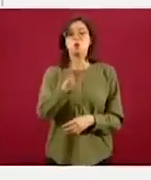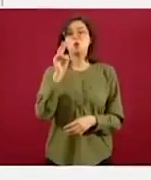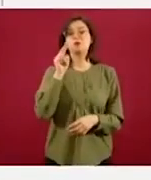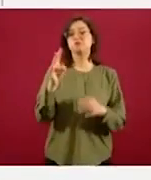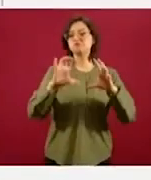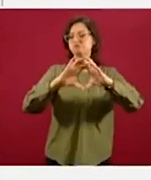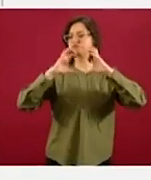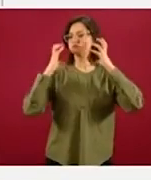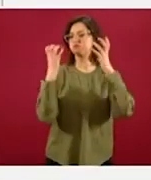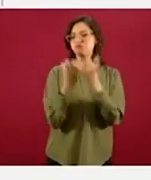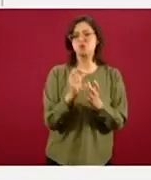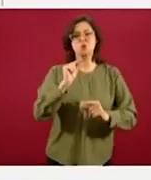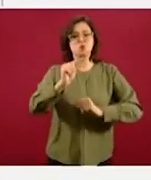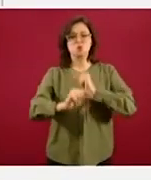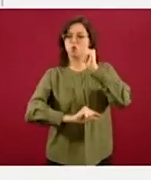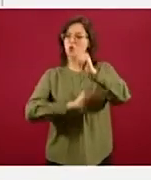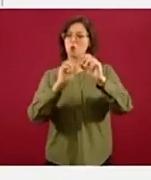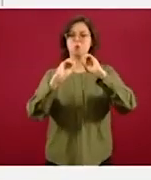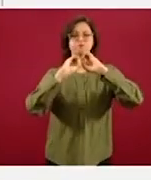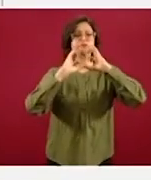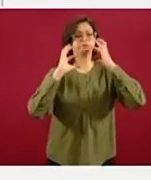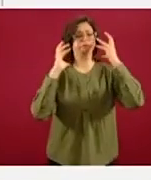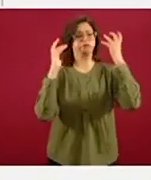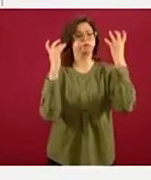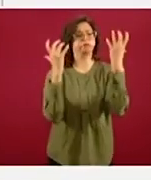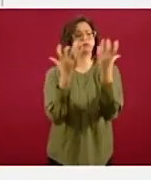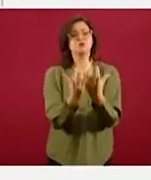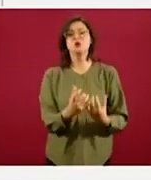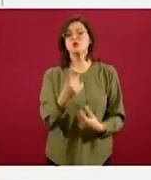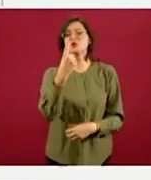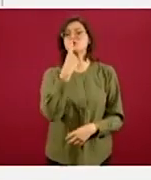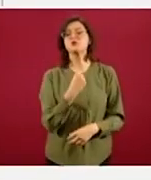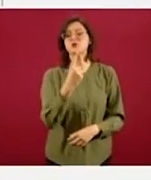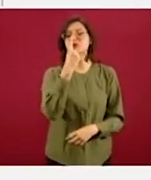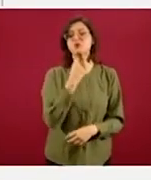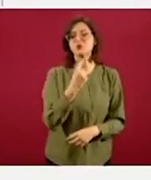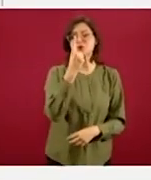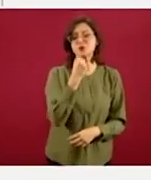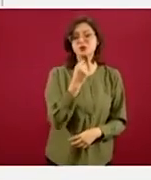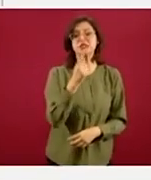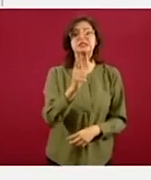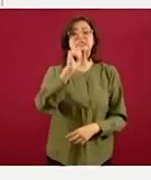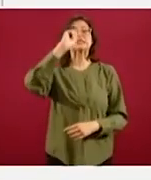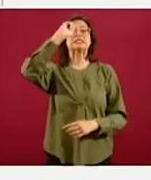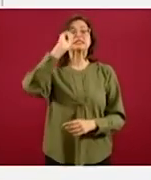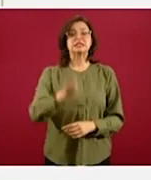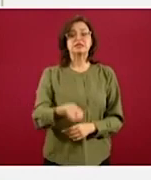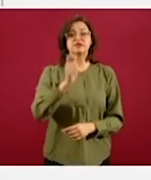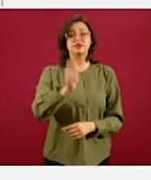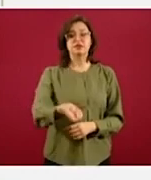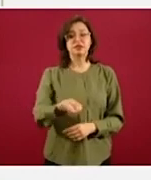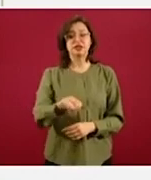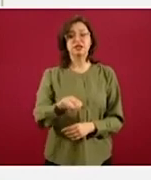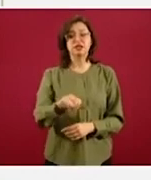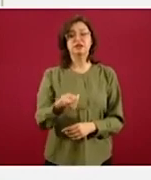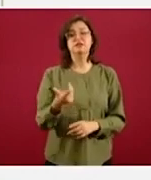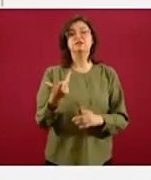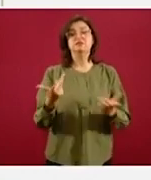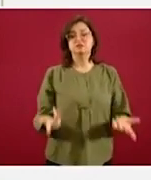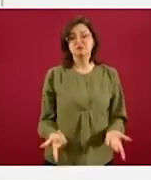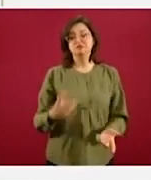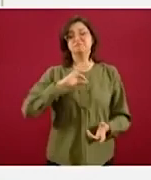sigue pintándose de rojo. Esto lo único que quiere decir es que la distribución